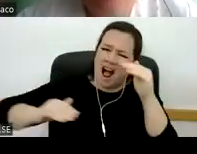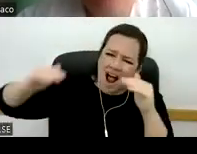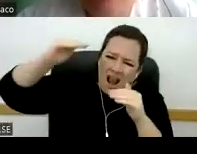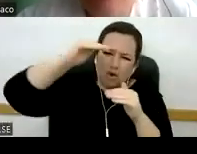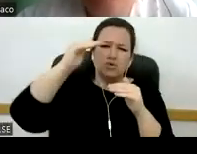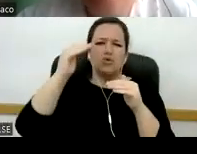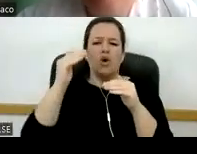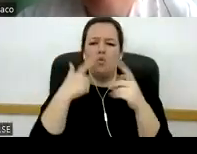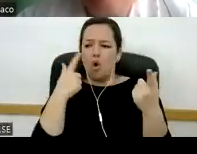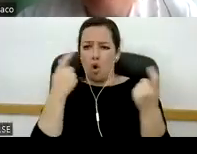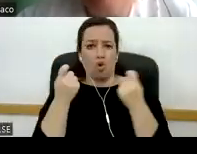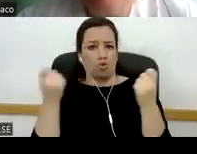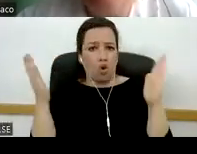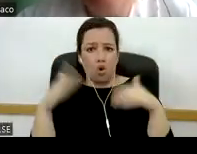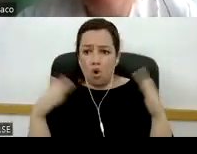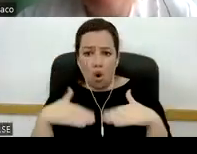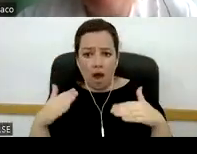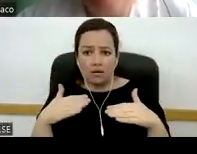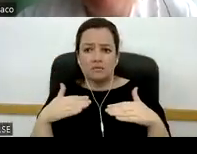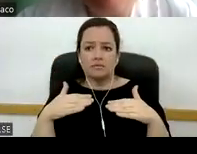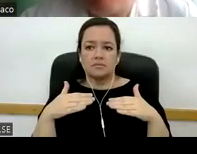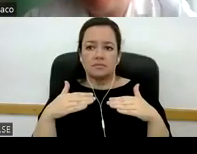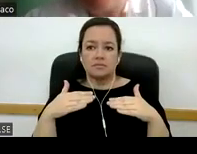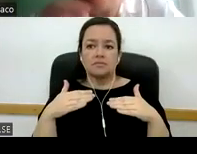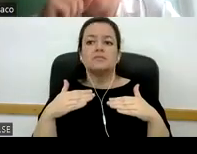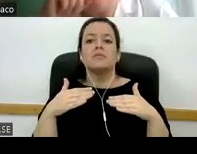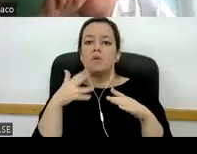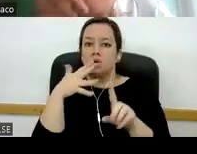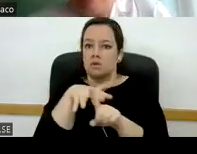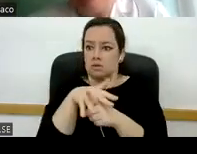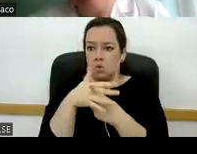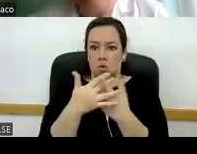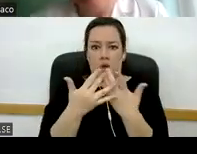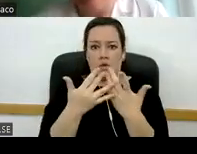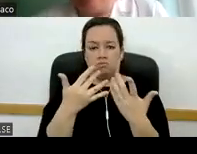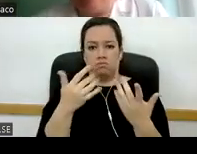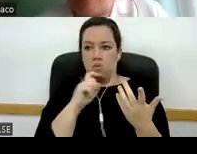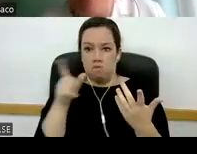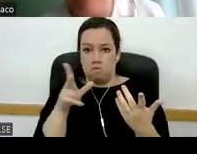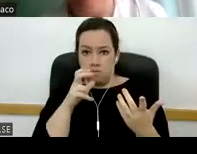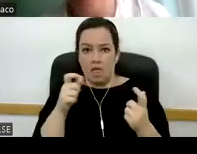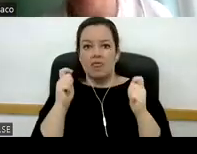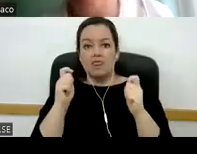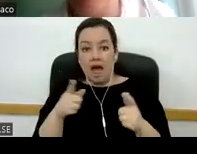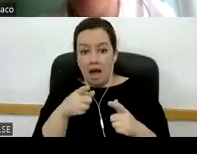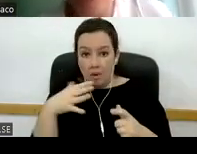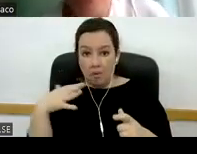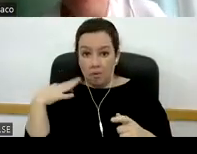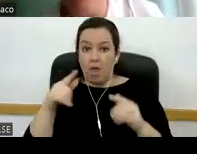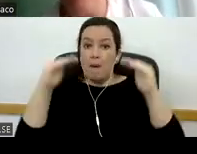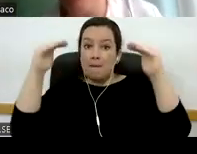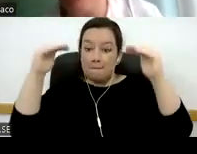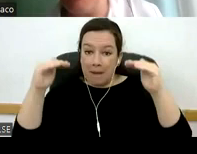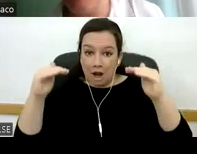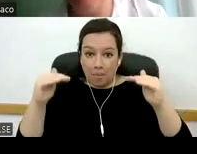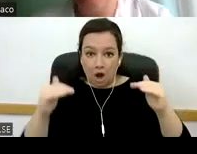más descontrolados y en una situación ideal en la que revirtiésemos esos triglicéridos hasta